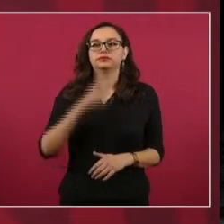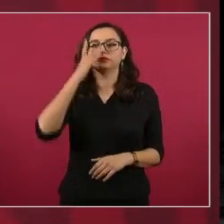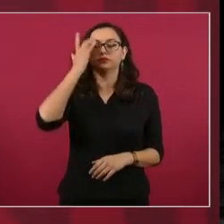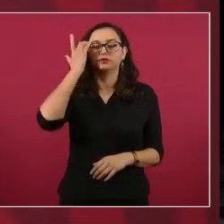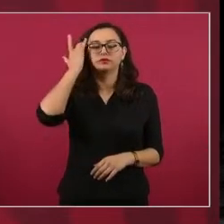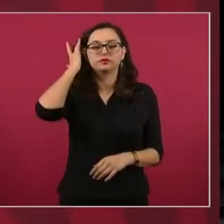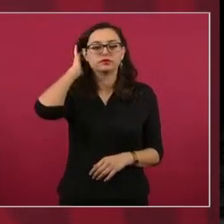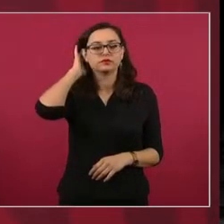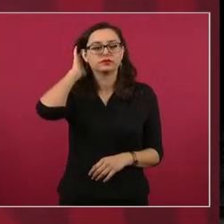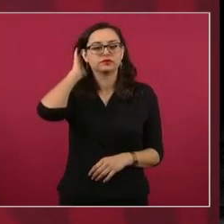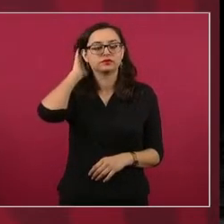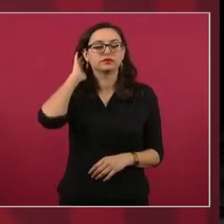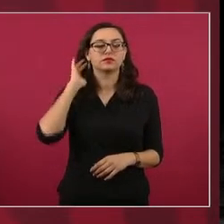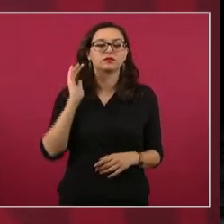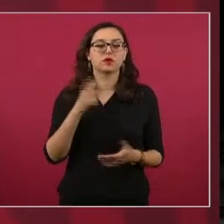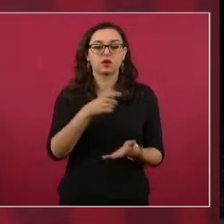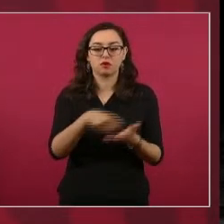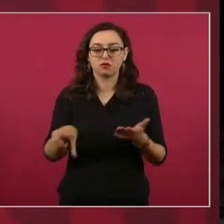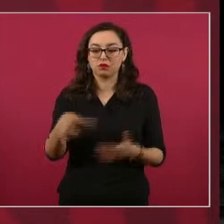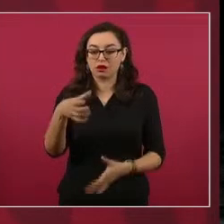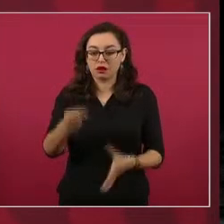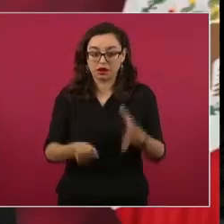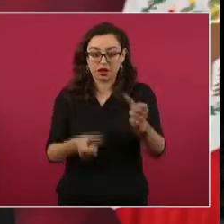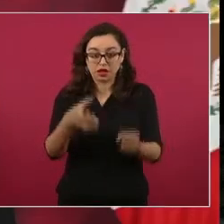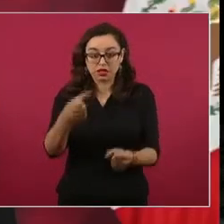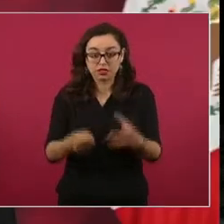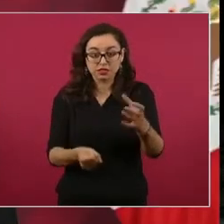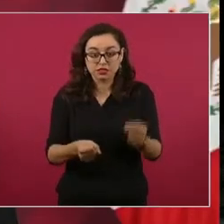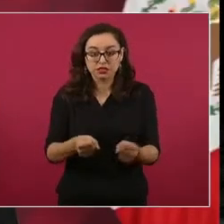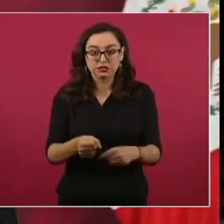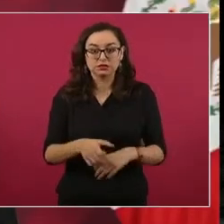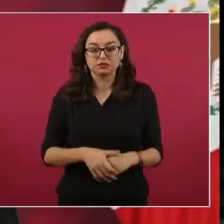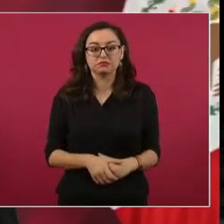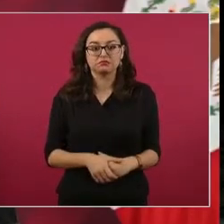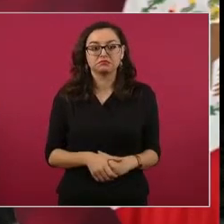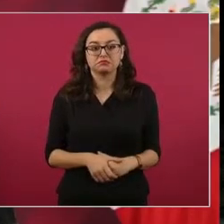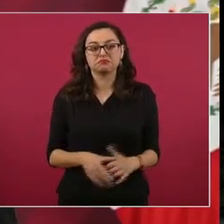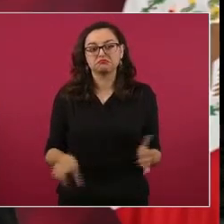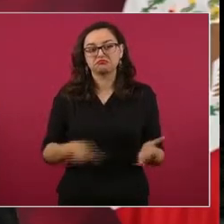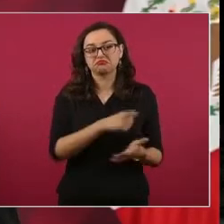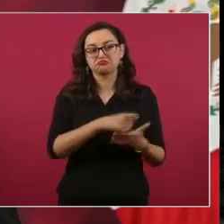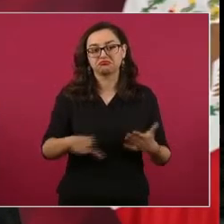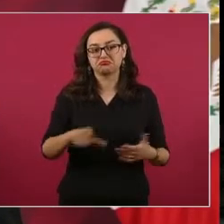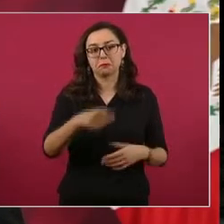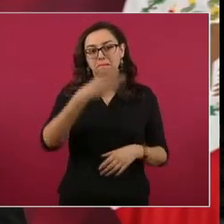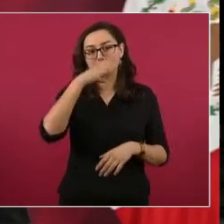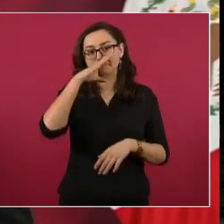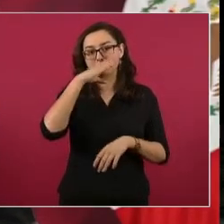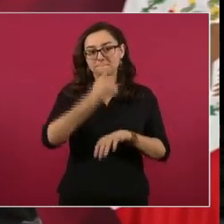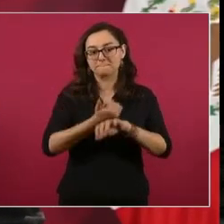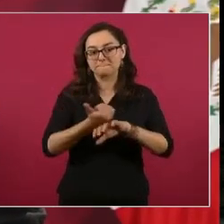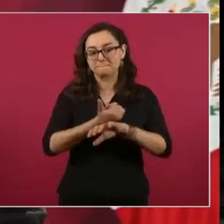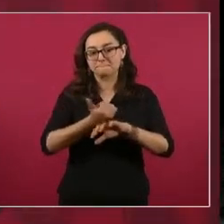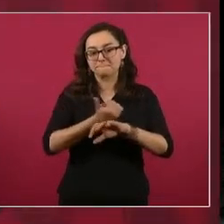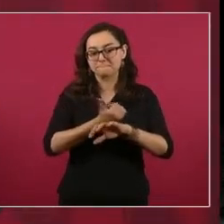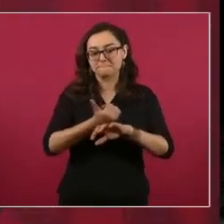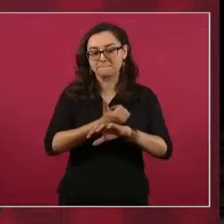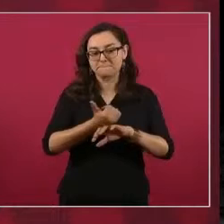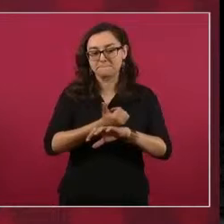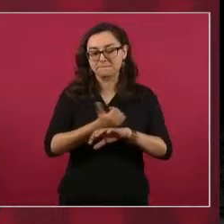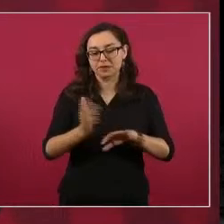comprar maíz amarilla porque el blanco lo producimos sin embargo